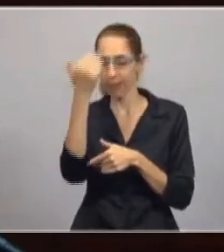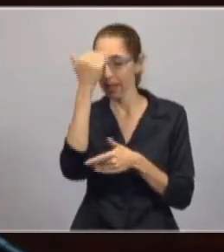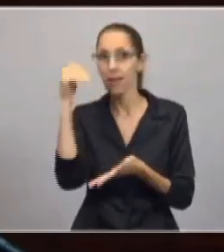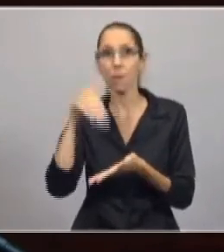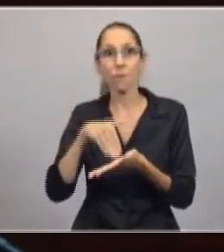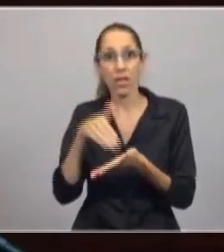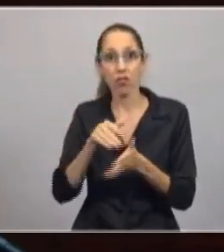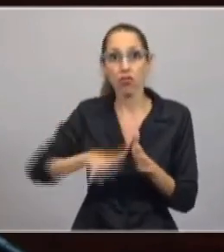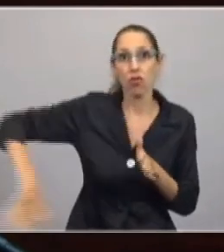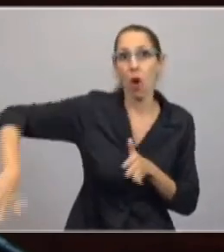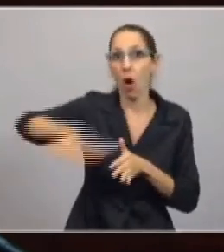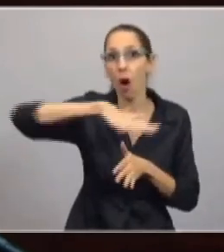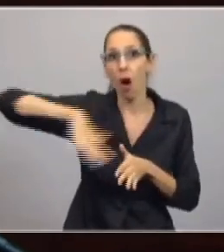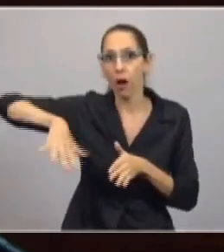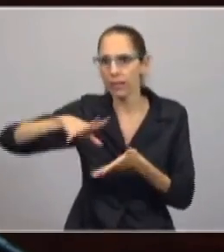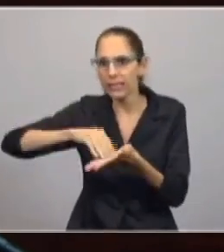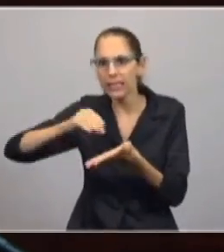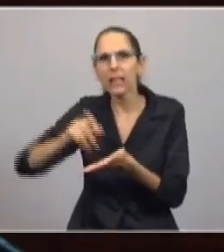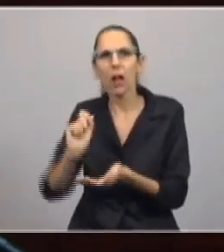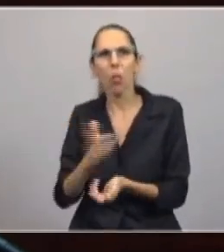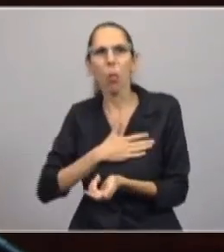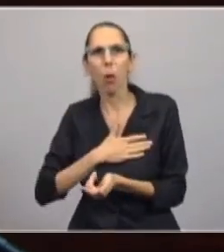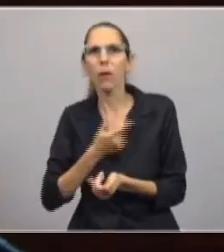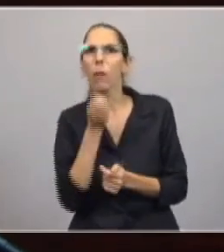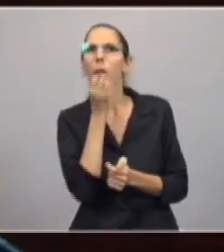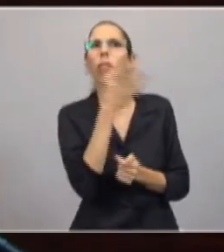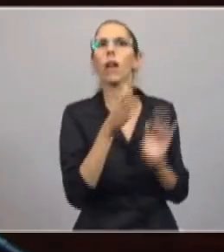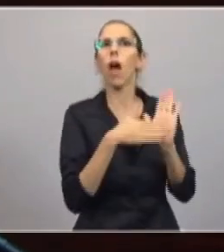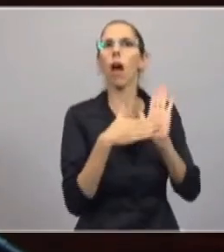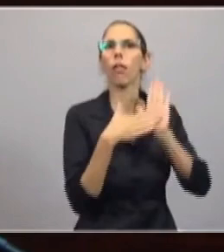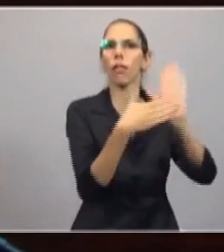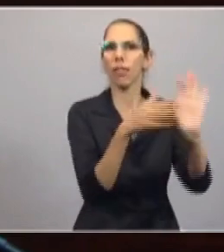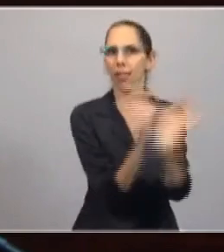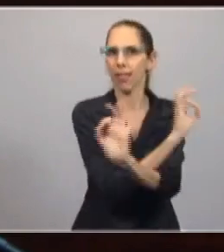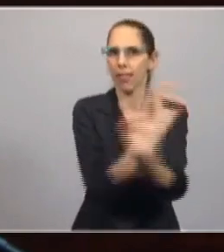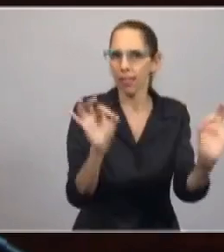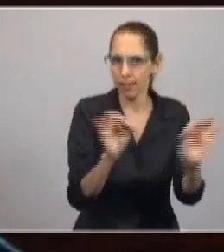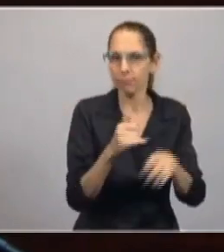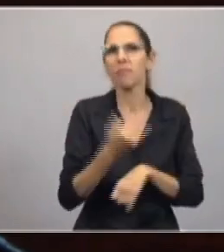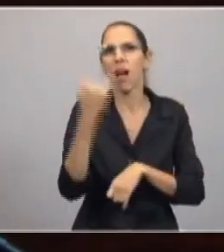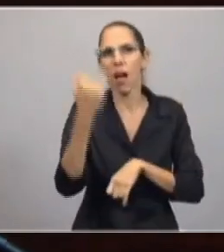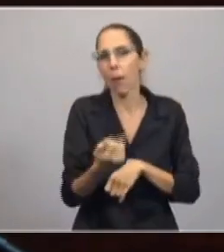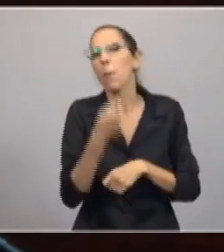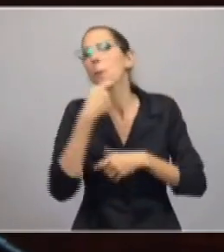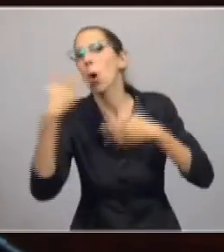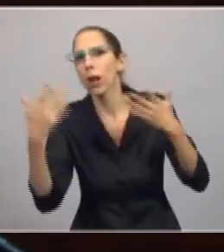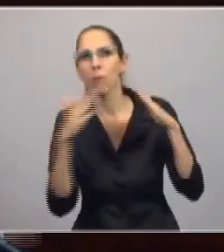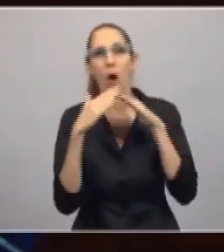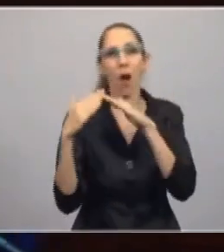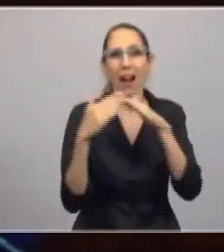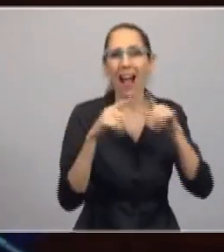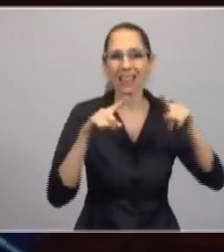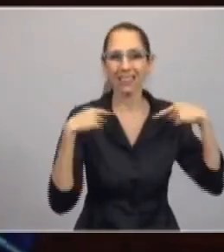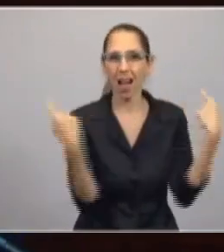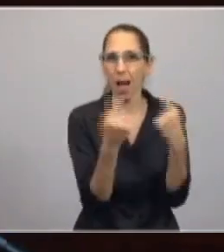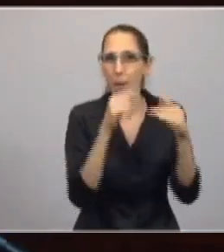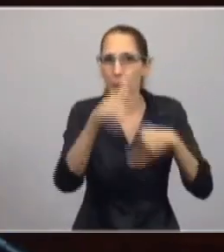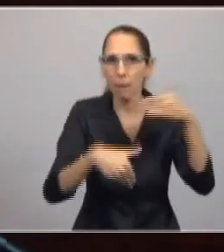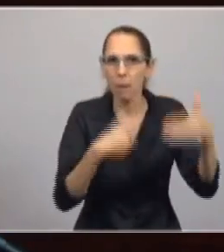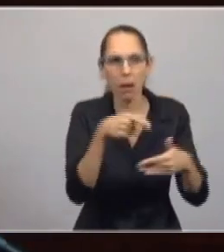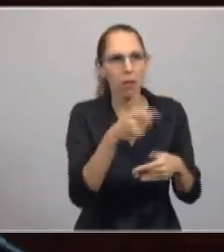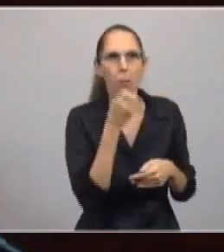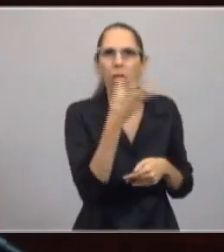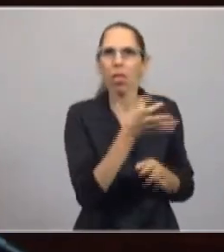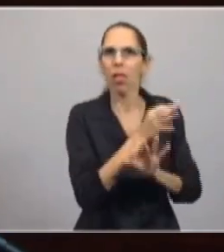que no estaban declarados, incluyendo más de 20.000 piletas en hogares, habiendo ya recuperado más